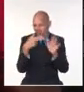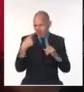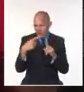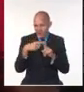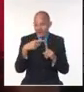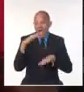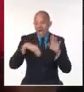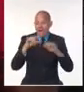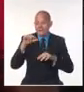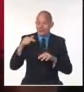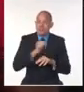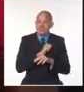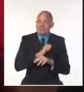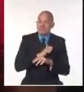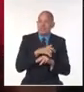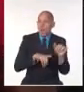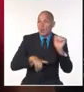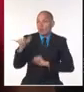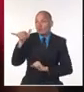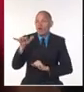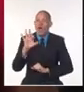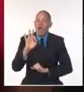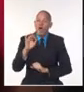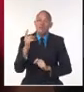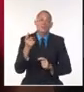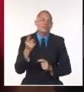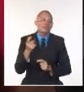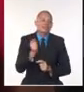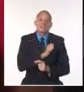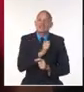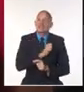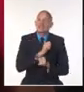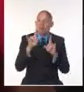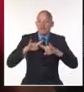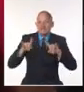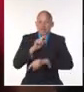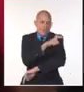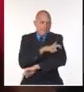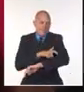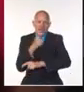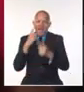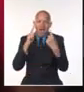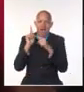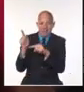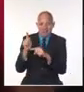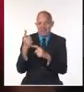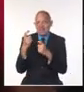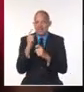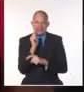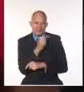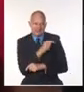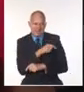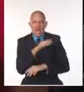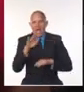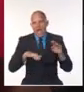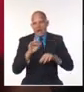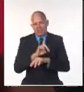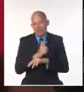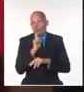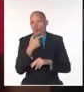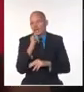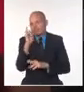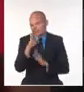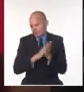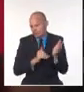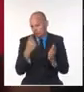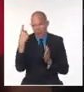por determinadas razones. Y históricamente hemos tenido una demora entre 6 meses y 1 año aproximadamente, cosa